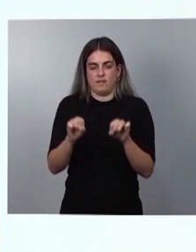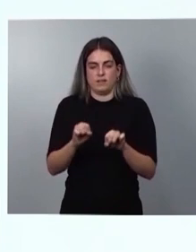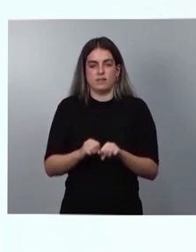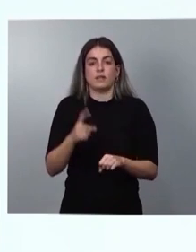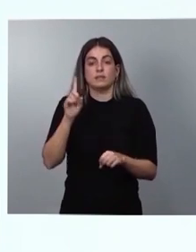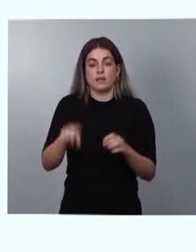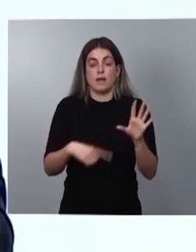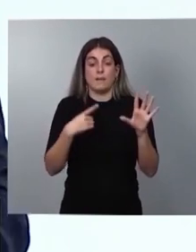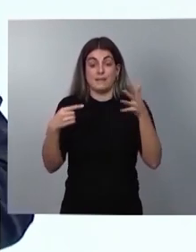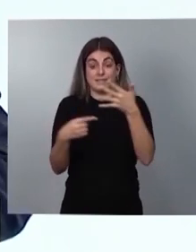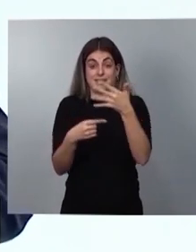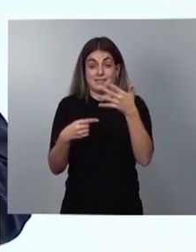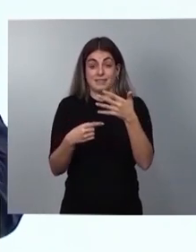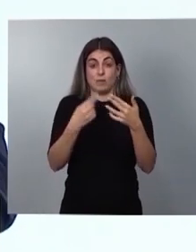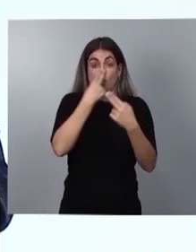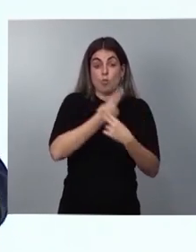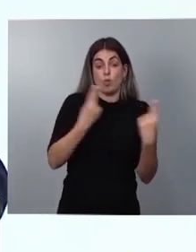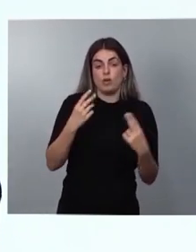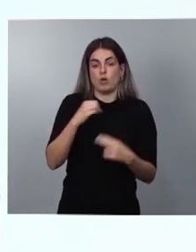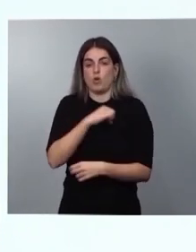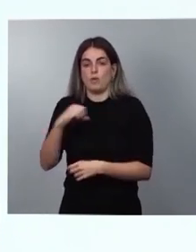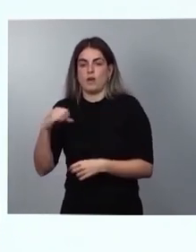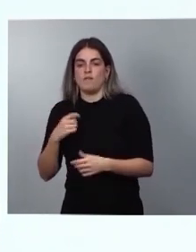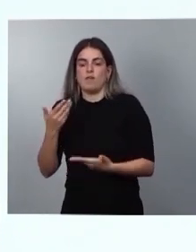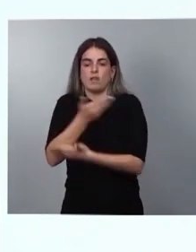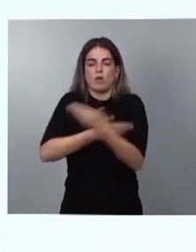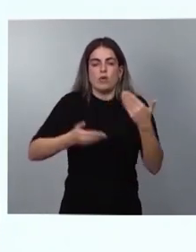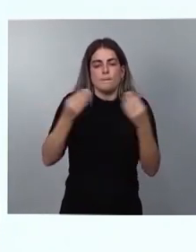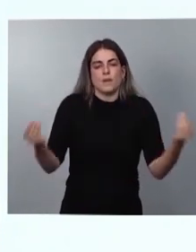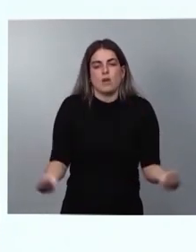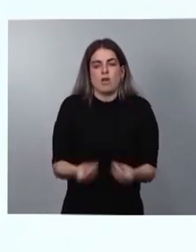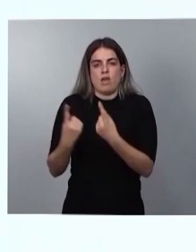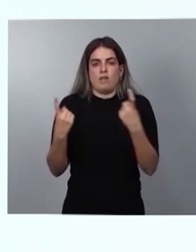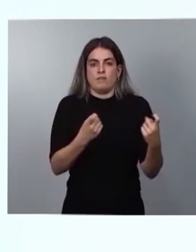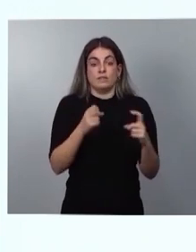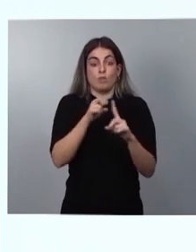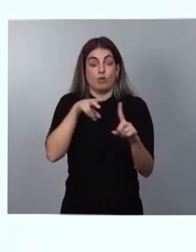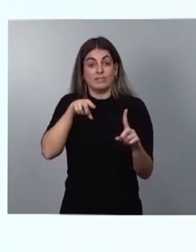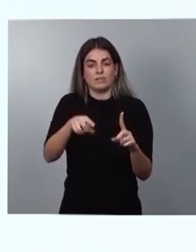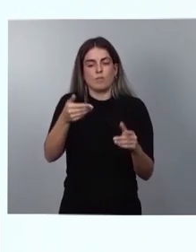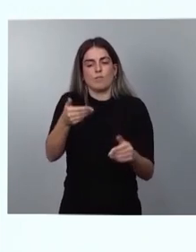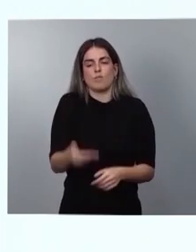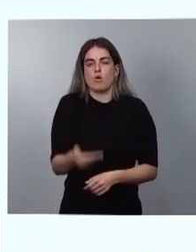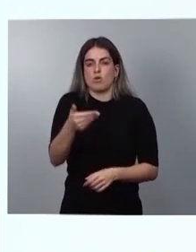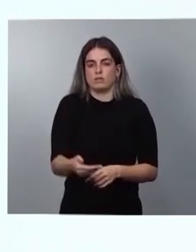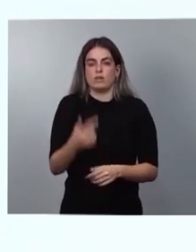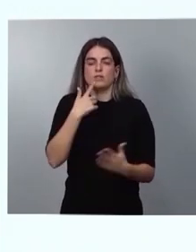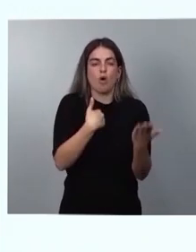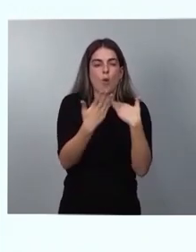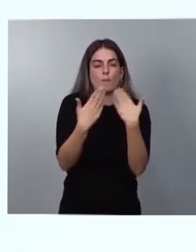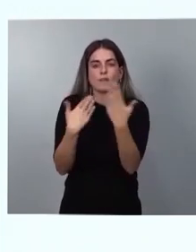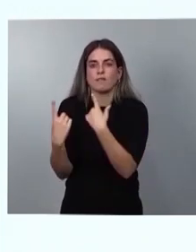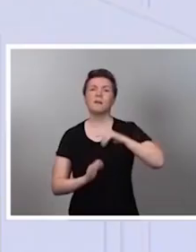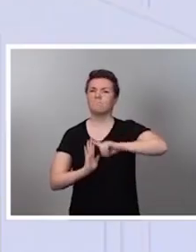oyen y que fueron a cripto moneda una sandía o sea es que esto es lo que hacen social comunismo de este país es que esto es lo que tenemos